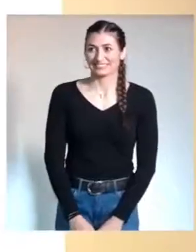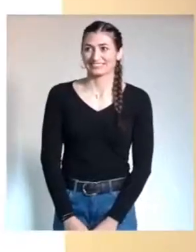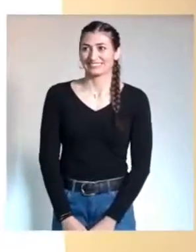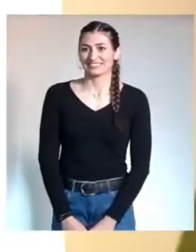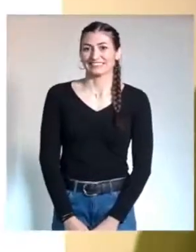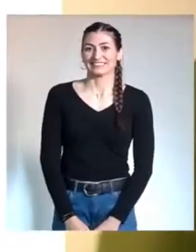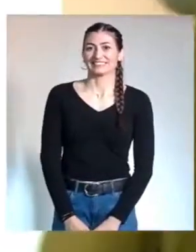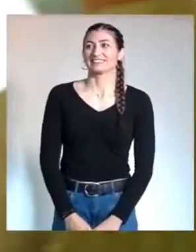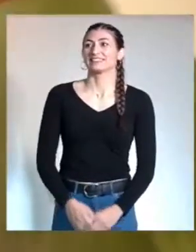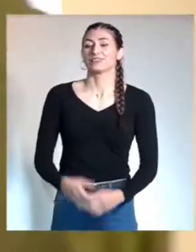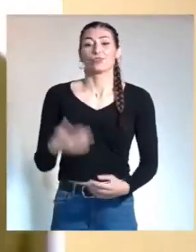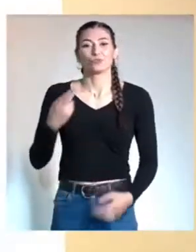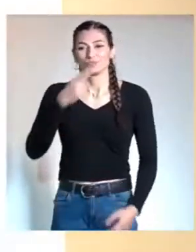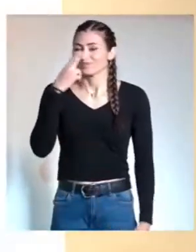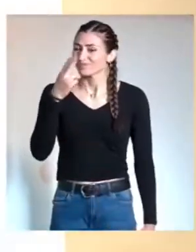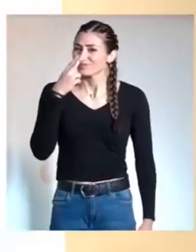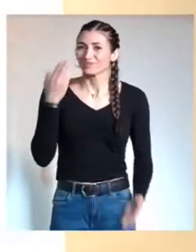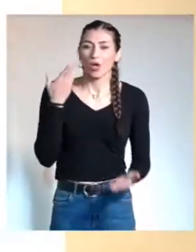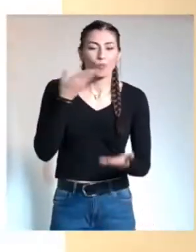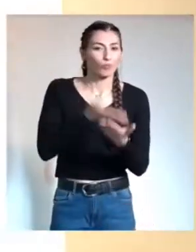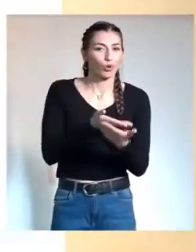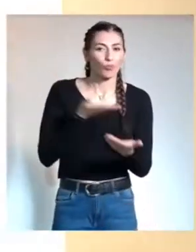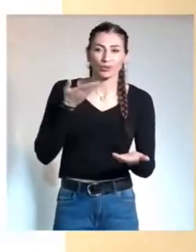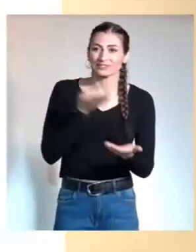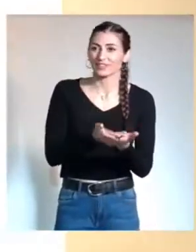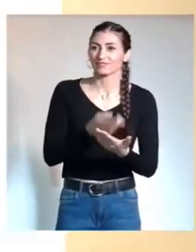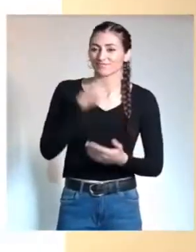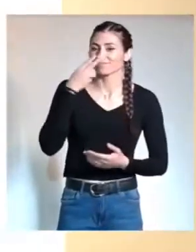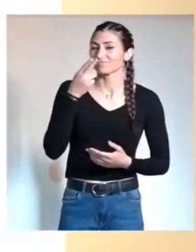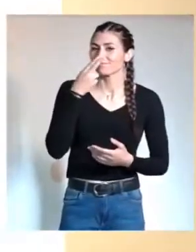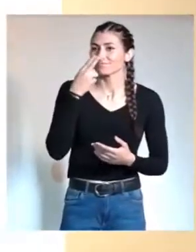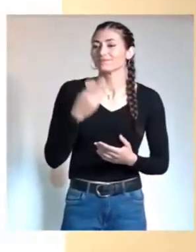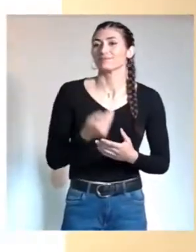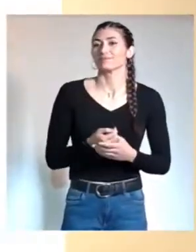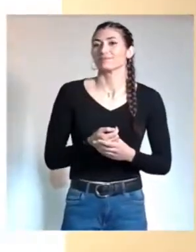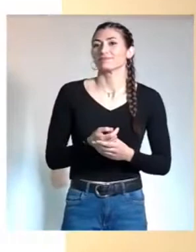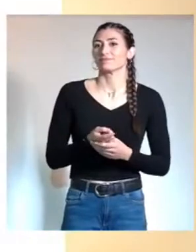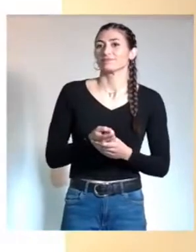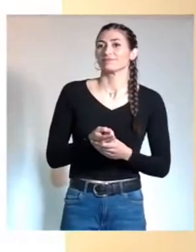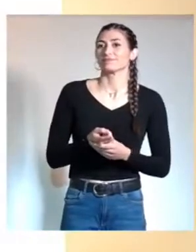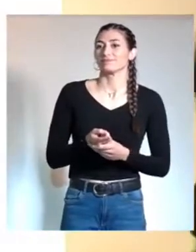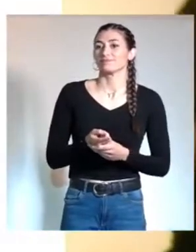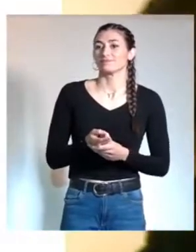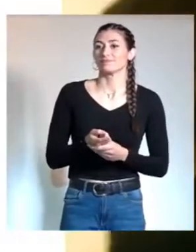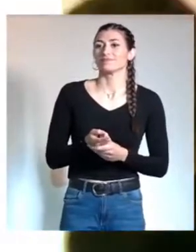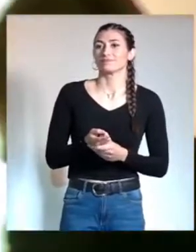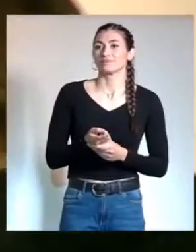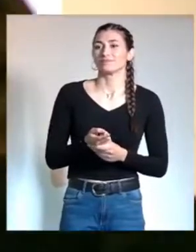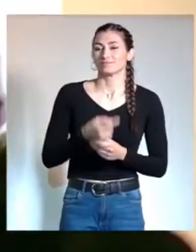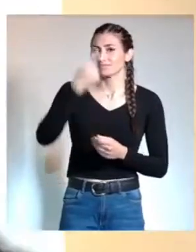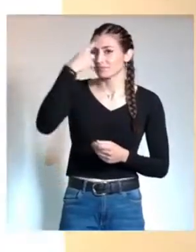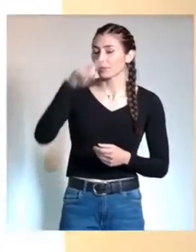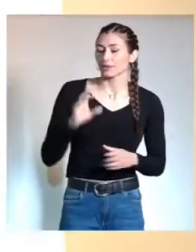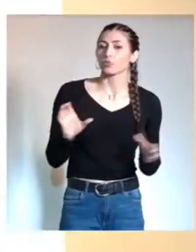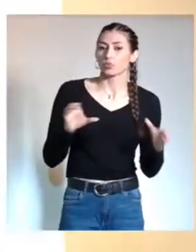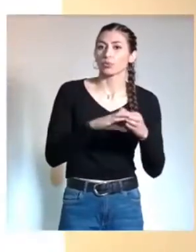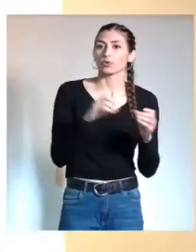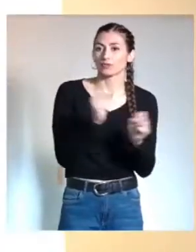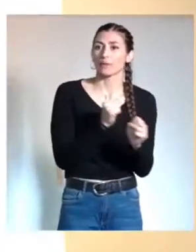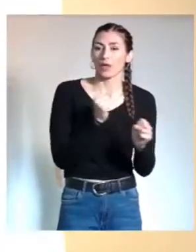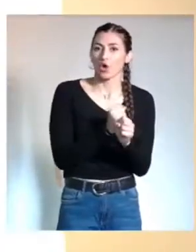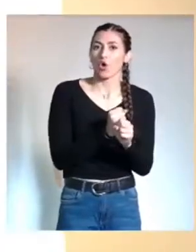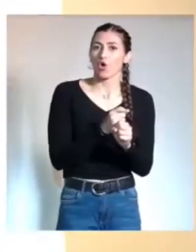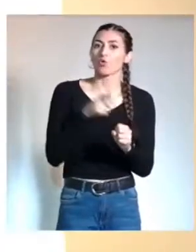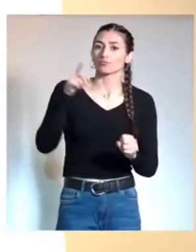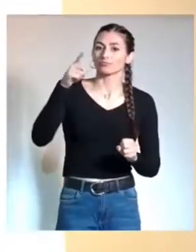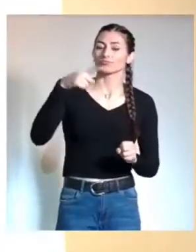Oh, súper interesantes todas las propuestas y no nos quepa duda que dentro de la coordinadora y los grupos de trabajo vamos a